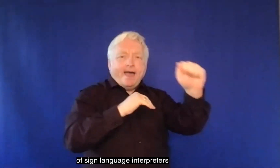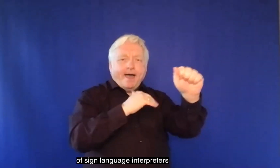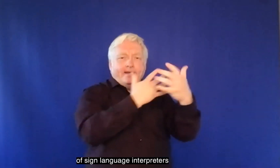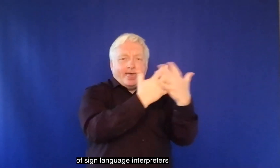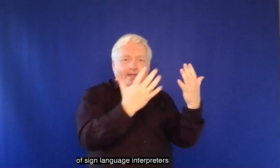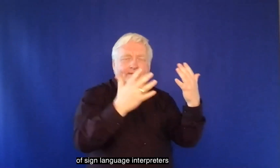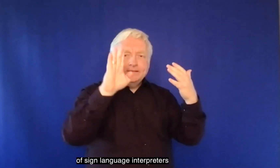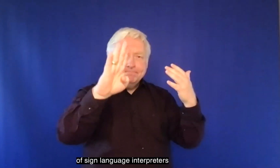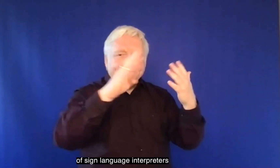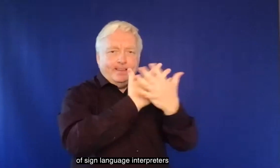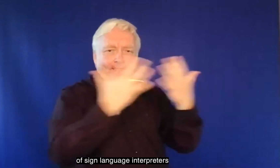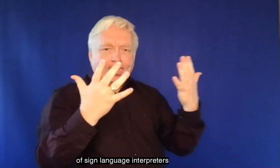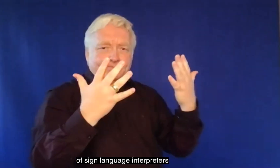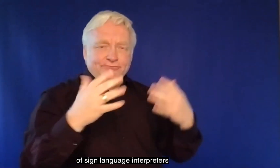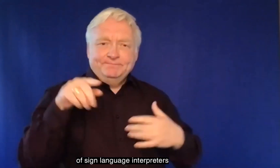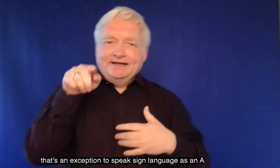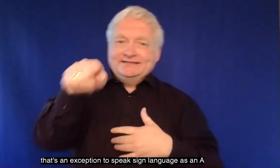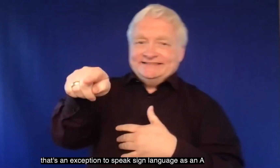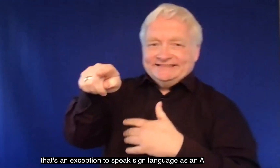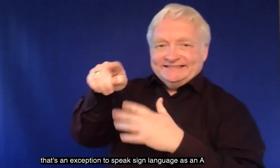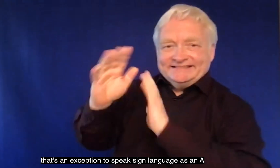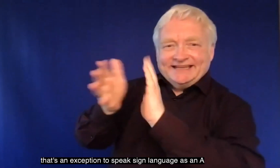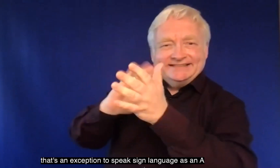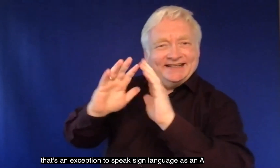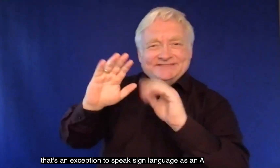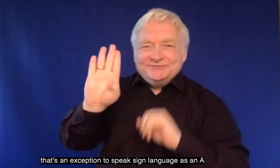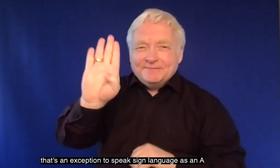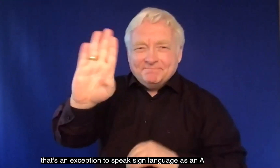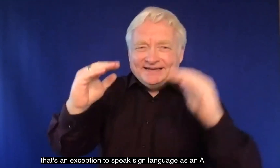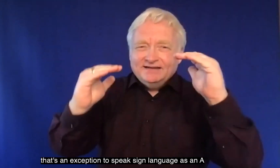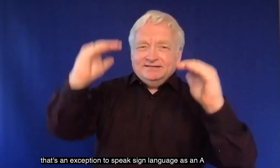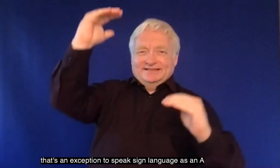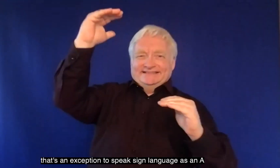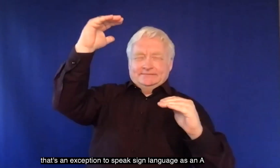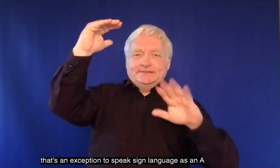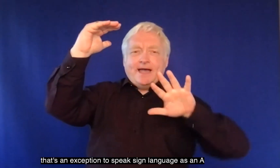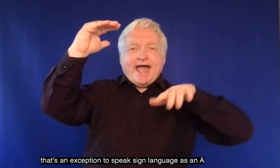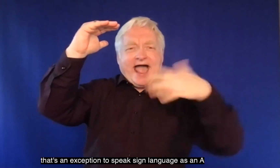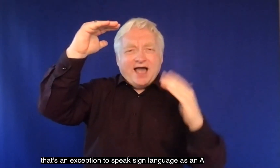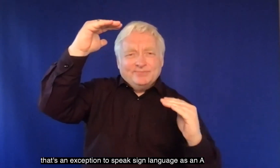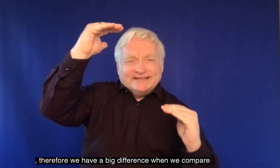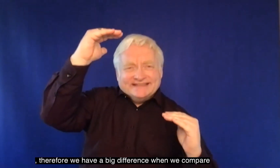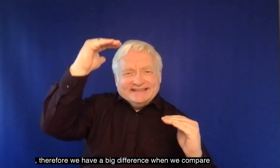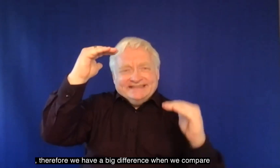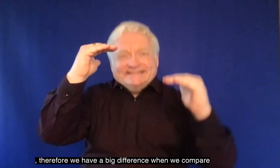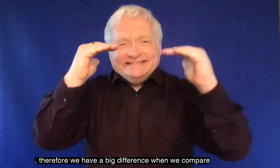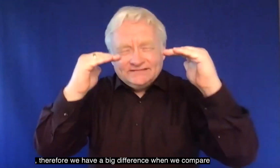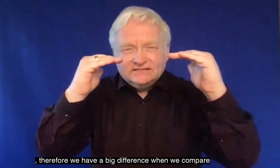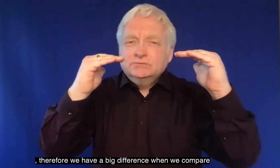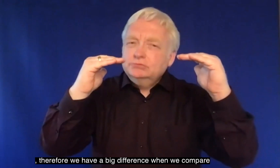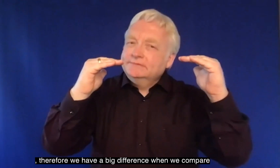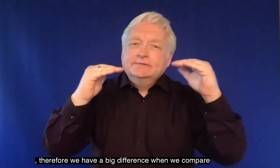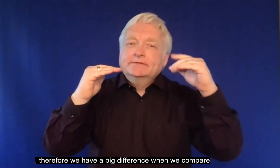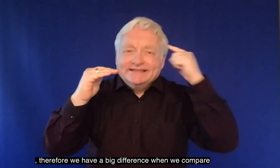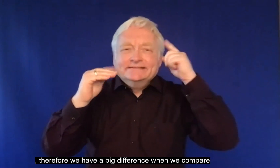de signos. Entonces, digamos que nos encontramos con una disonancia cuando lo comparamos con la situación predominante en el caso de las intérpretes de